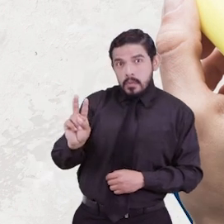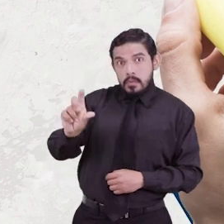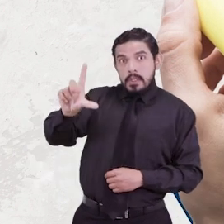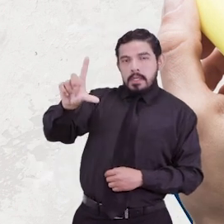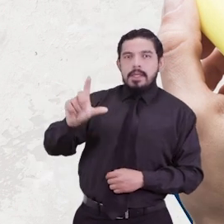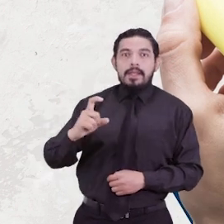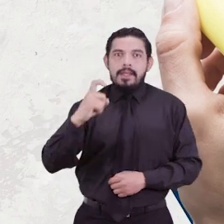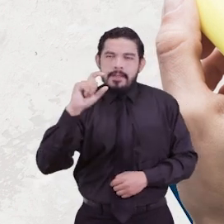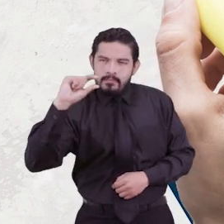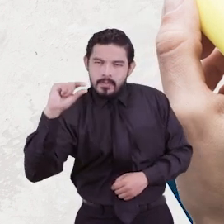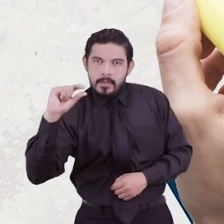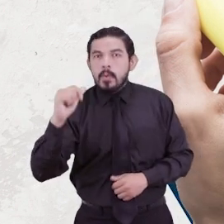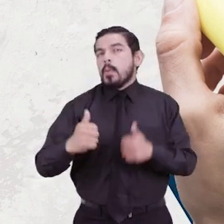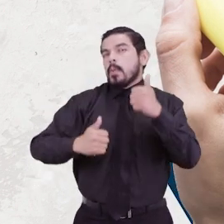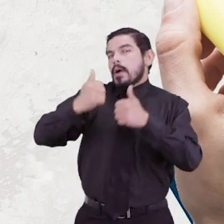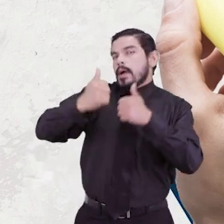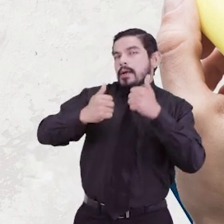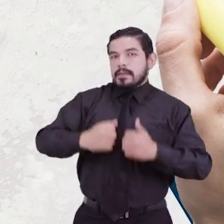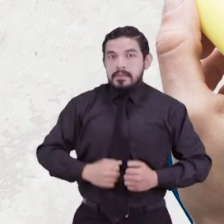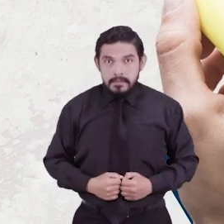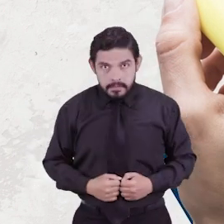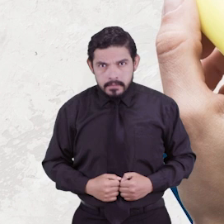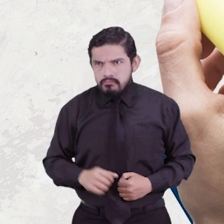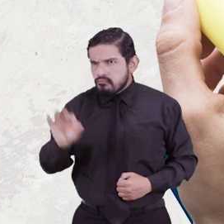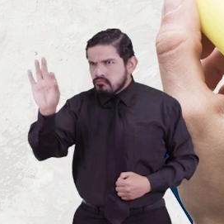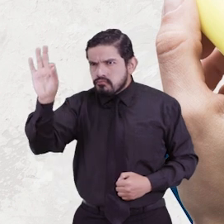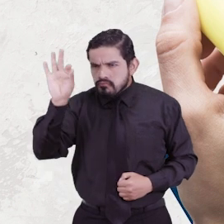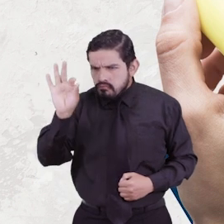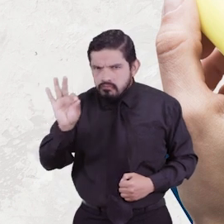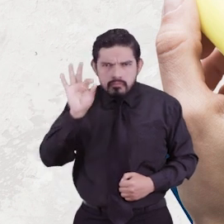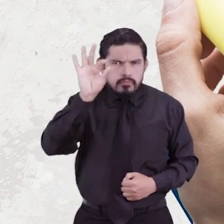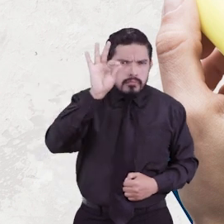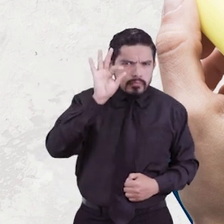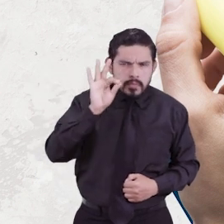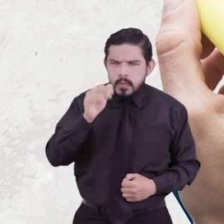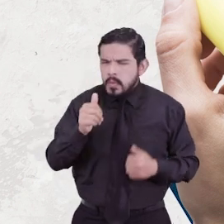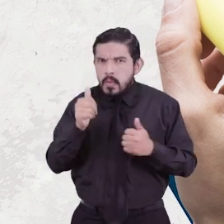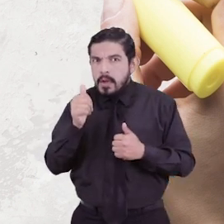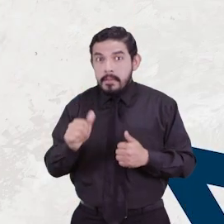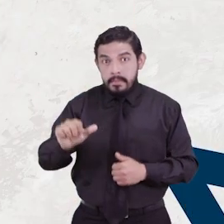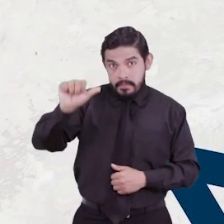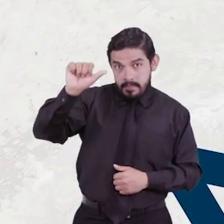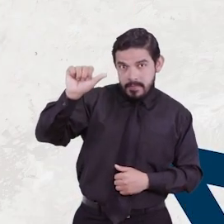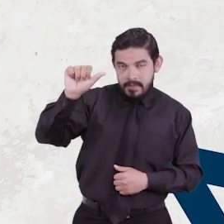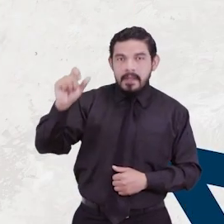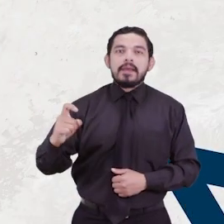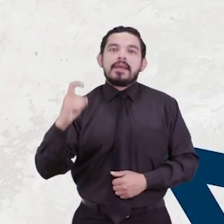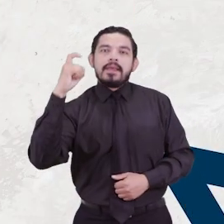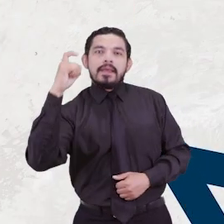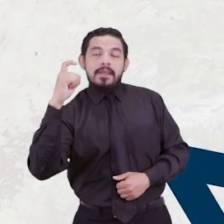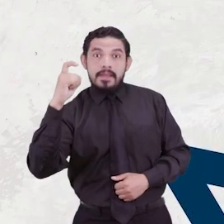mayúscula y X minúscula. Fíjate en todas las opciones y elige la correcta. A.